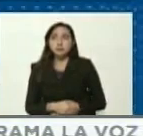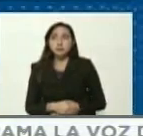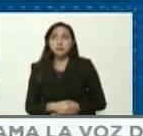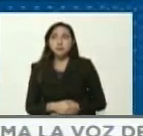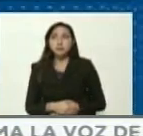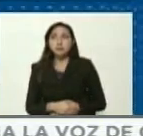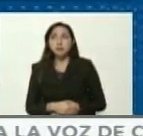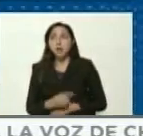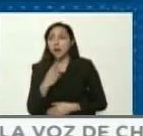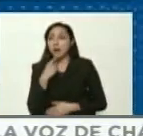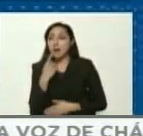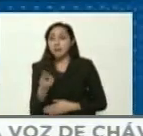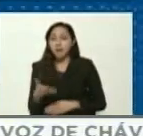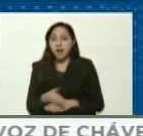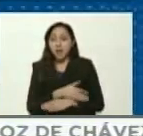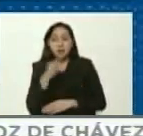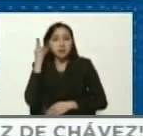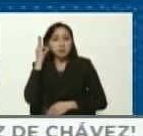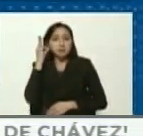Como decía